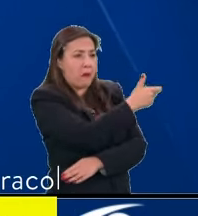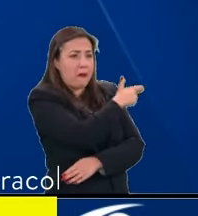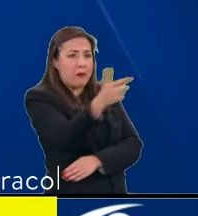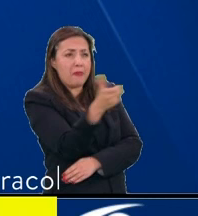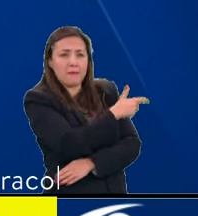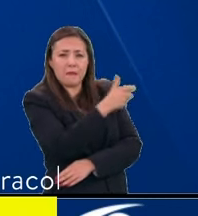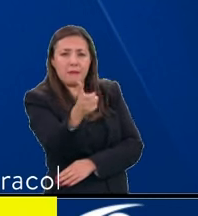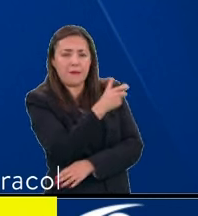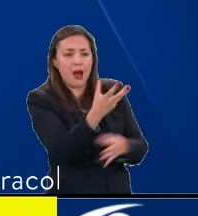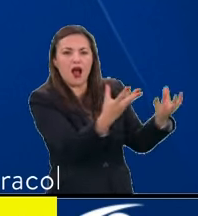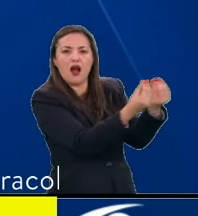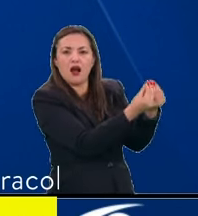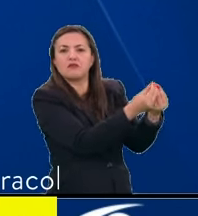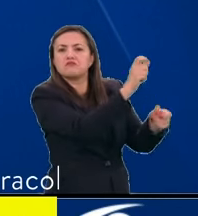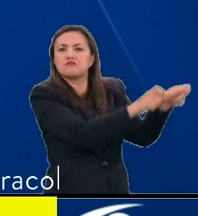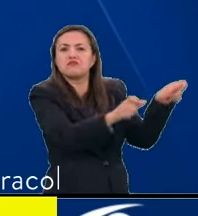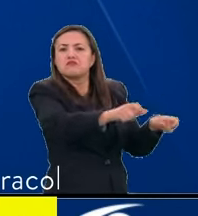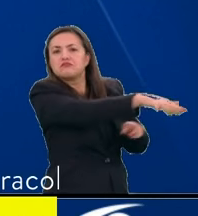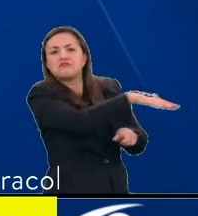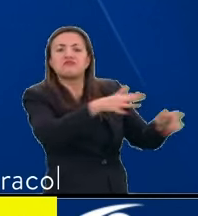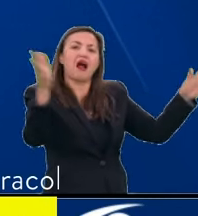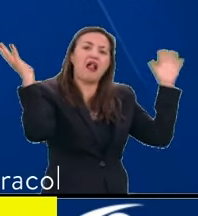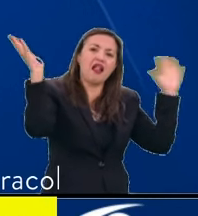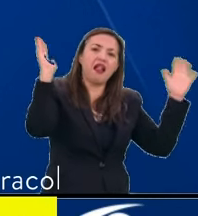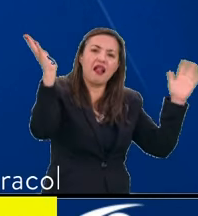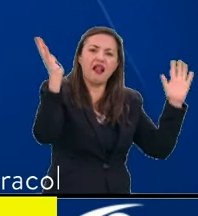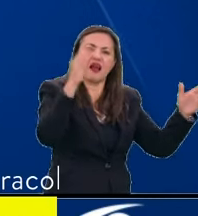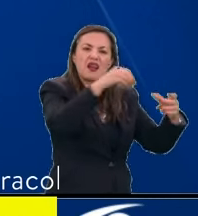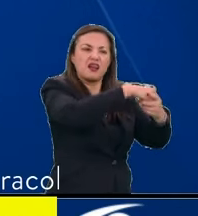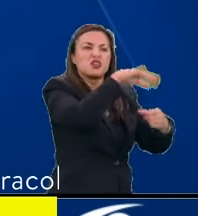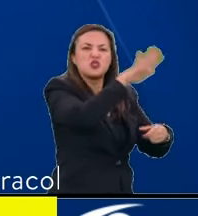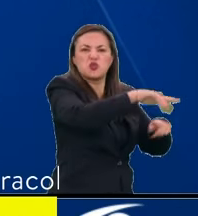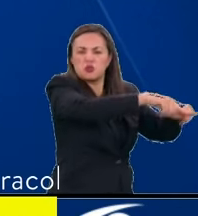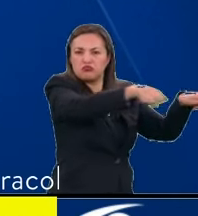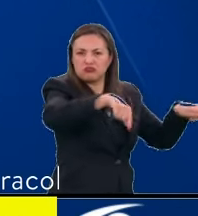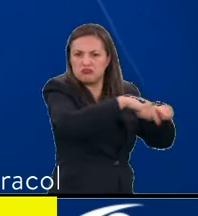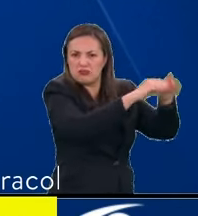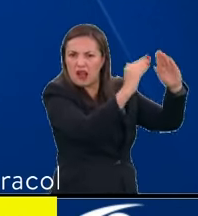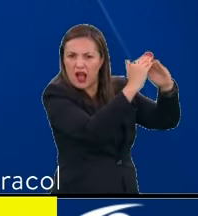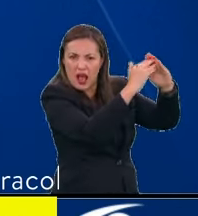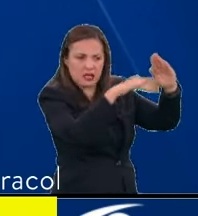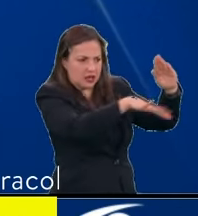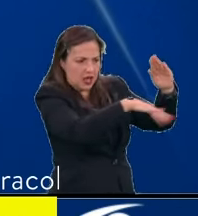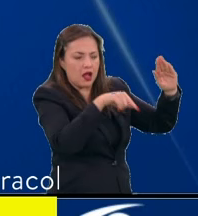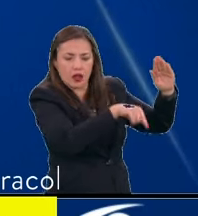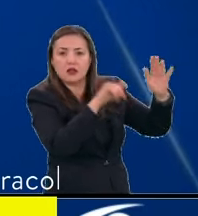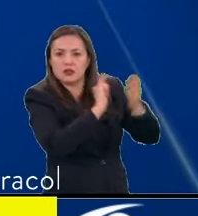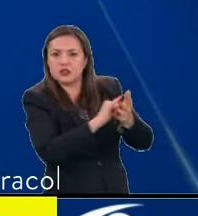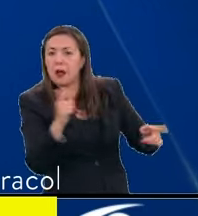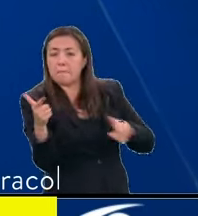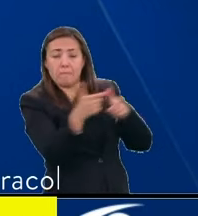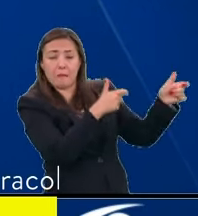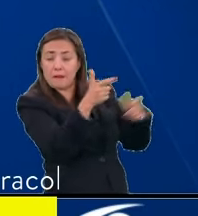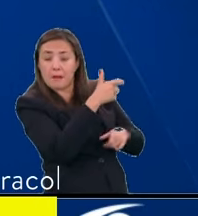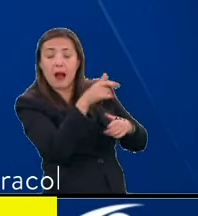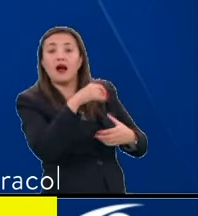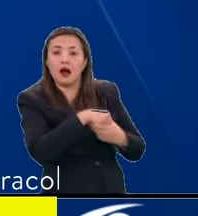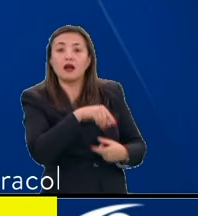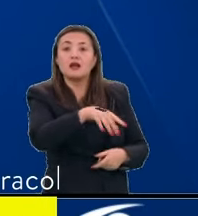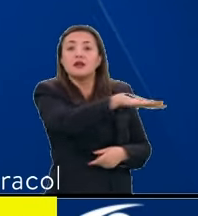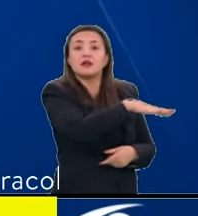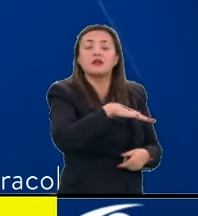contra un grupo de personas que departía afuera de un inmueble en esa zona de Barranquilla allí en el lugar